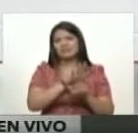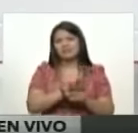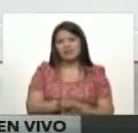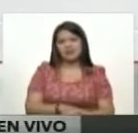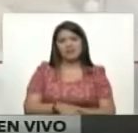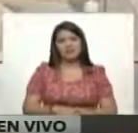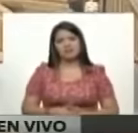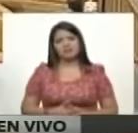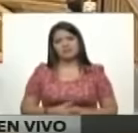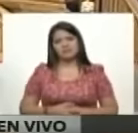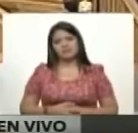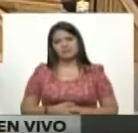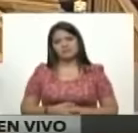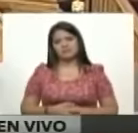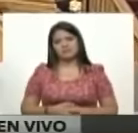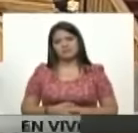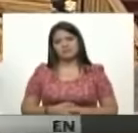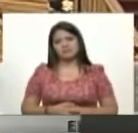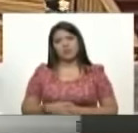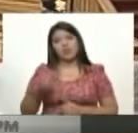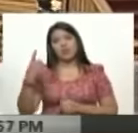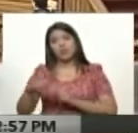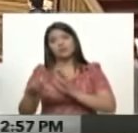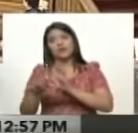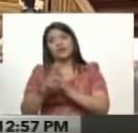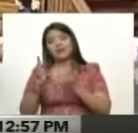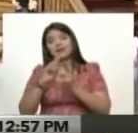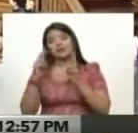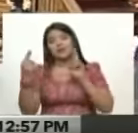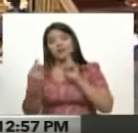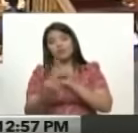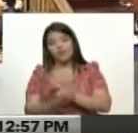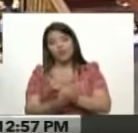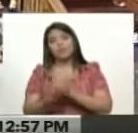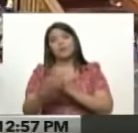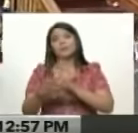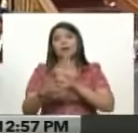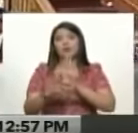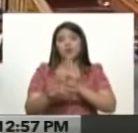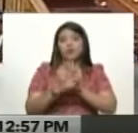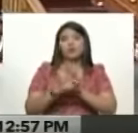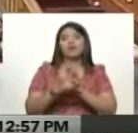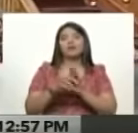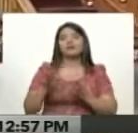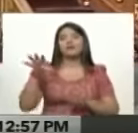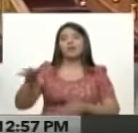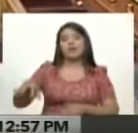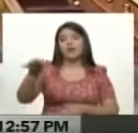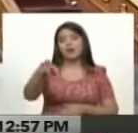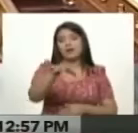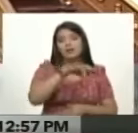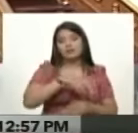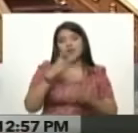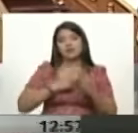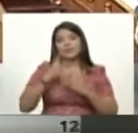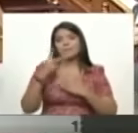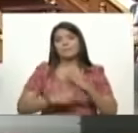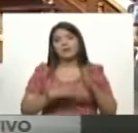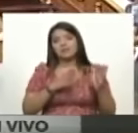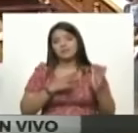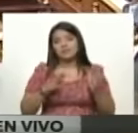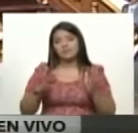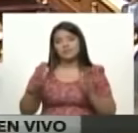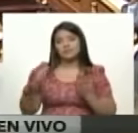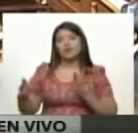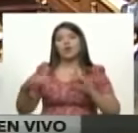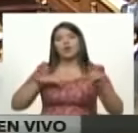Degradantes, Ley de Reforma Parcial para la Ley de los Consejos Estatales de Planificación y